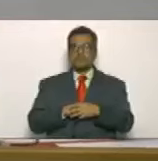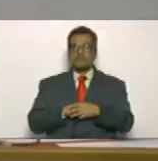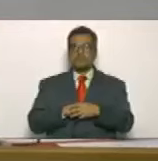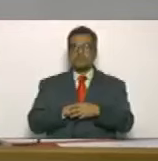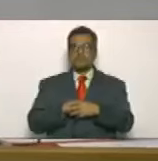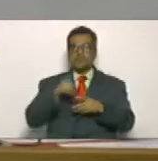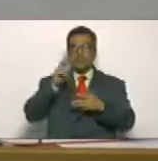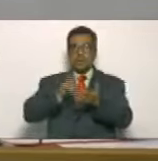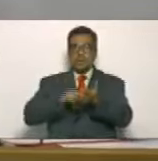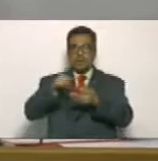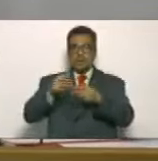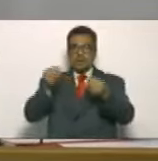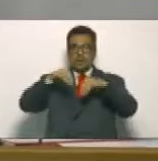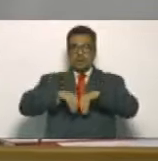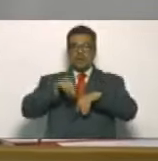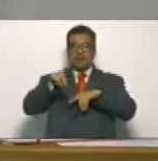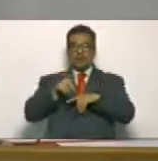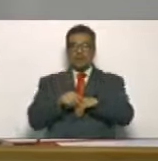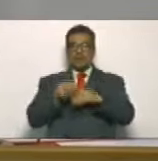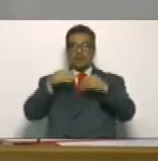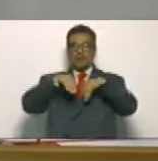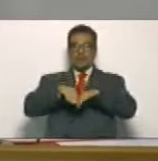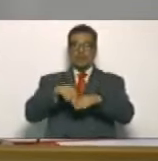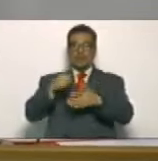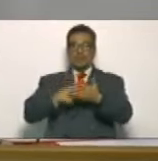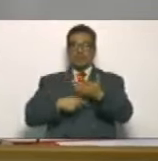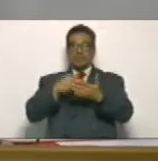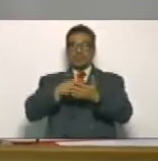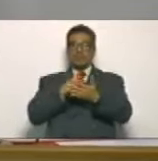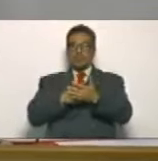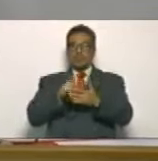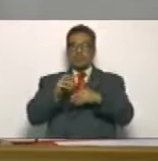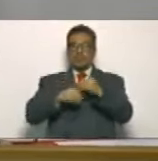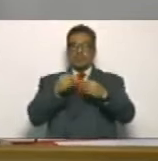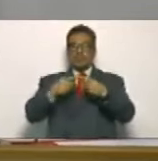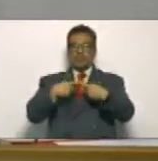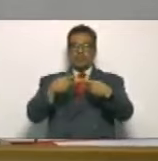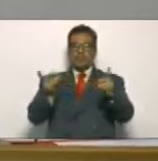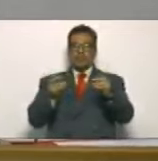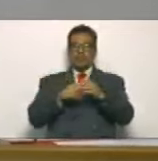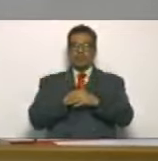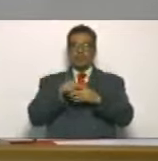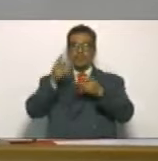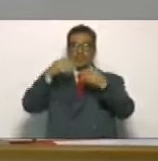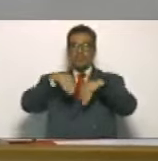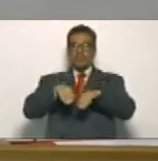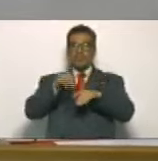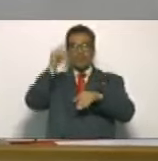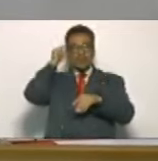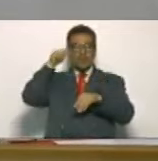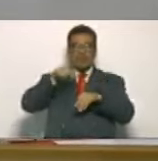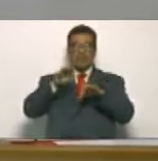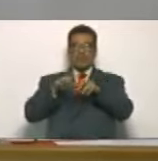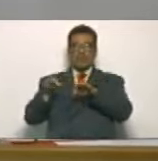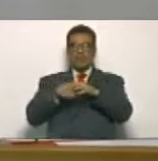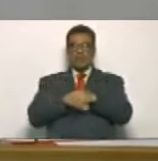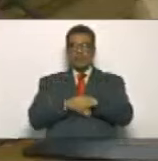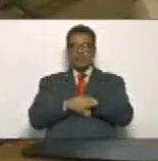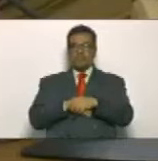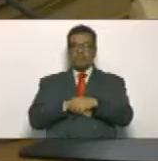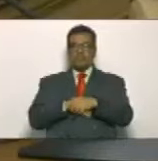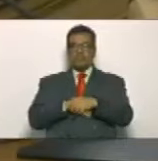Se declara aprobado el presente acuerdo y se remite a la Gaceta Oficial a los fines de su publicación. Siguiente punto en el orden del día, señora